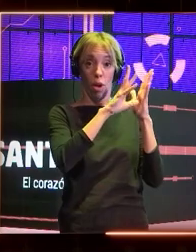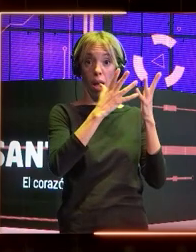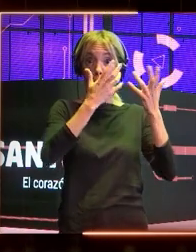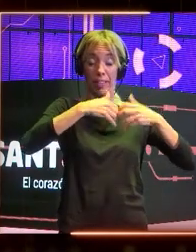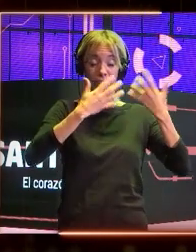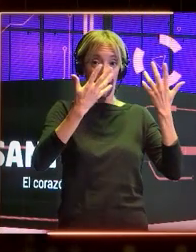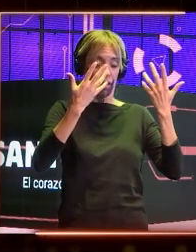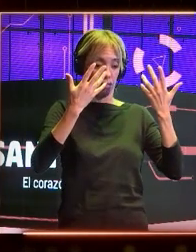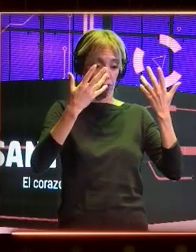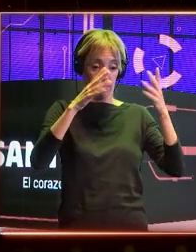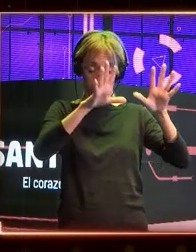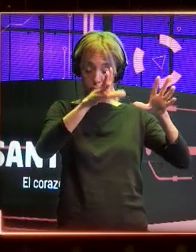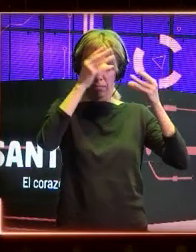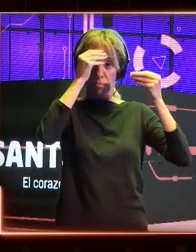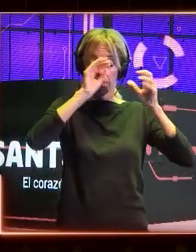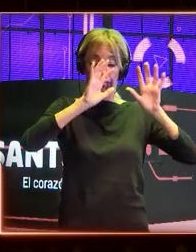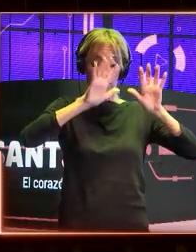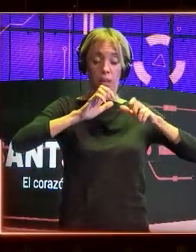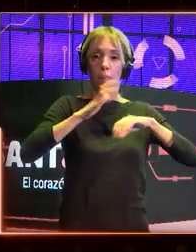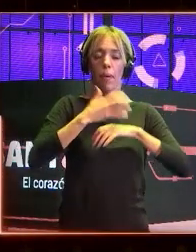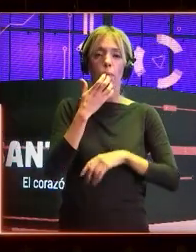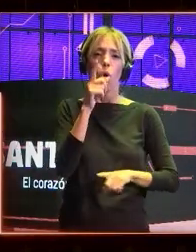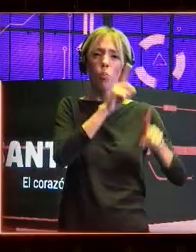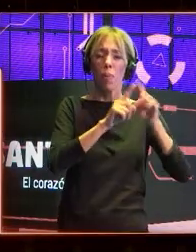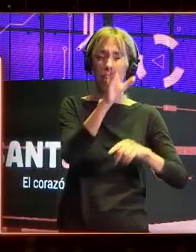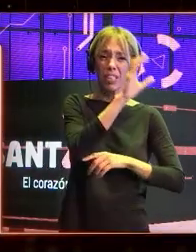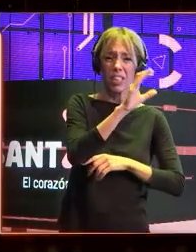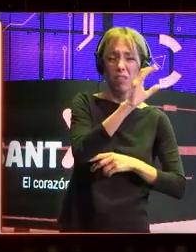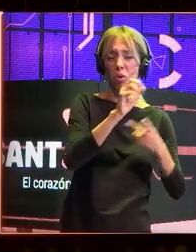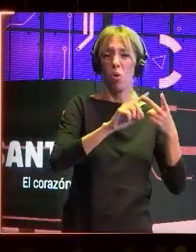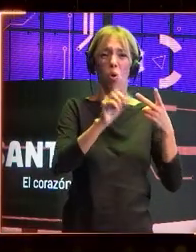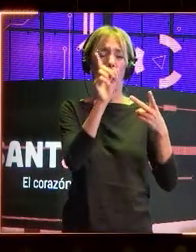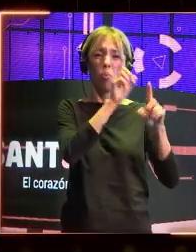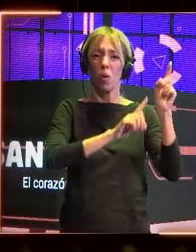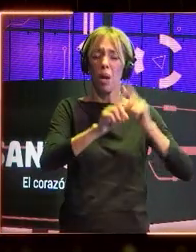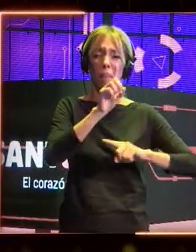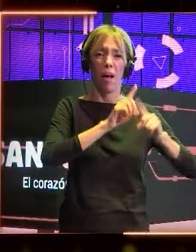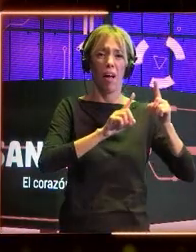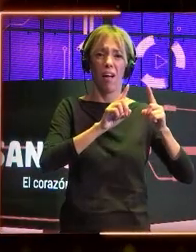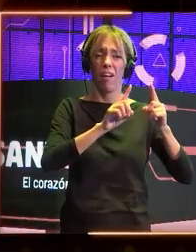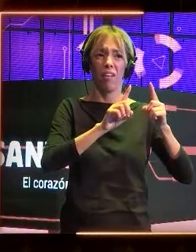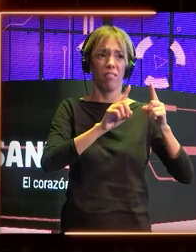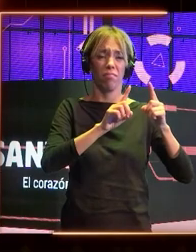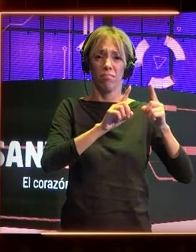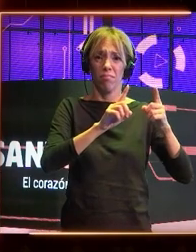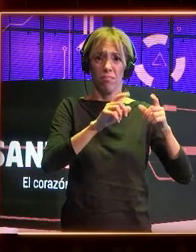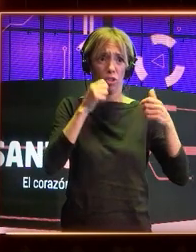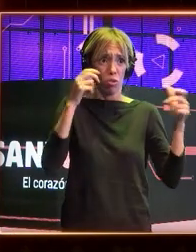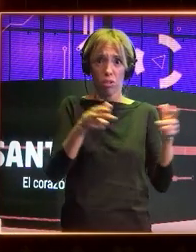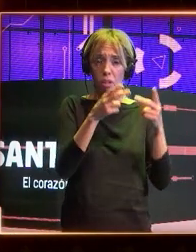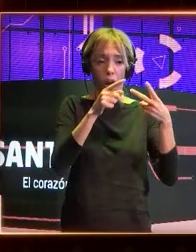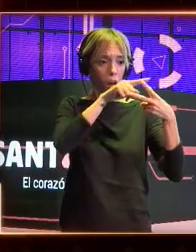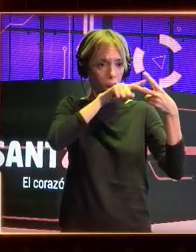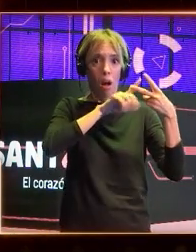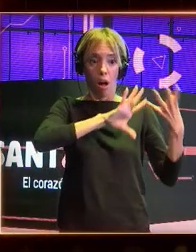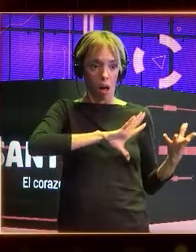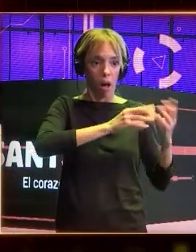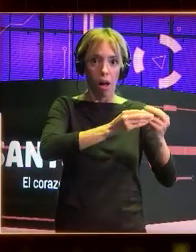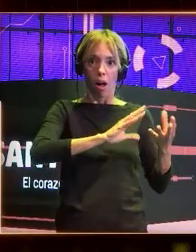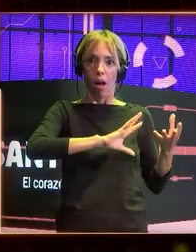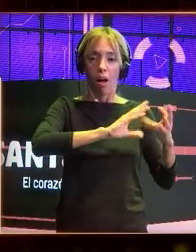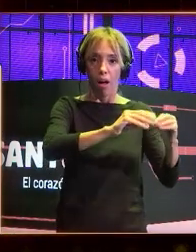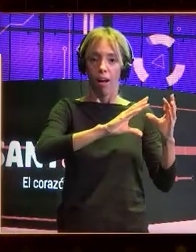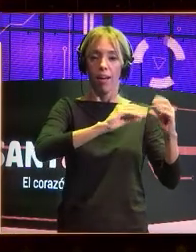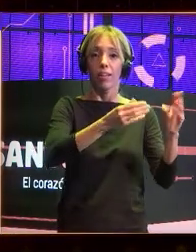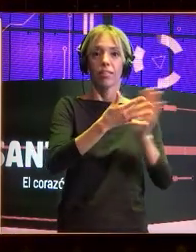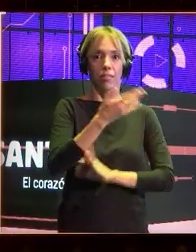automático a la resolución de los grandes problemas científicos y a la resolución de los grandes problemas que nos enfrentamos como sociedad y Esto va a ser una